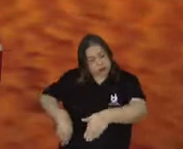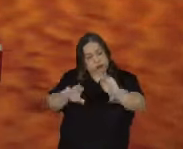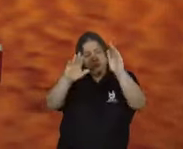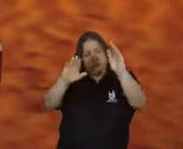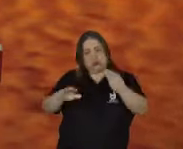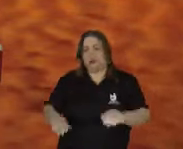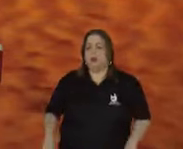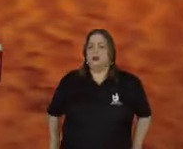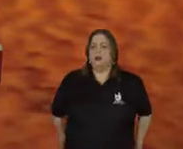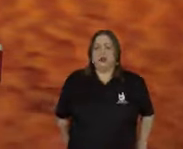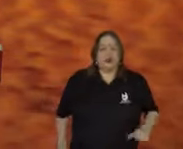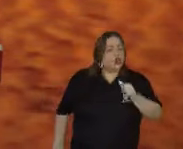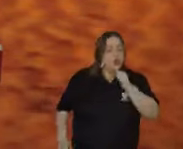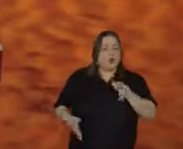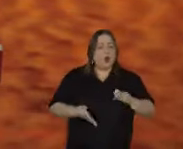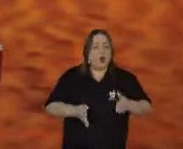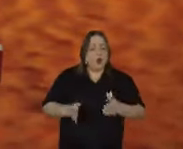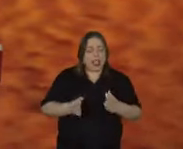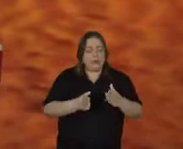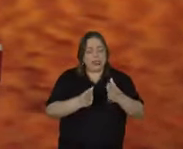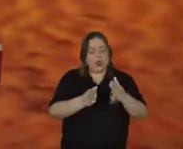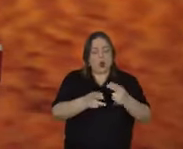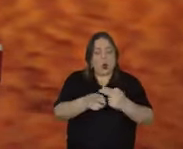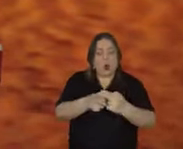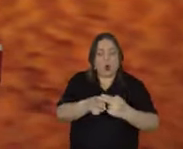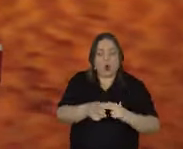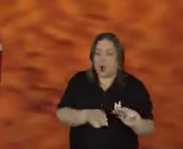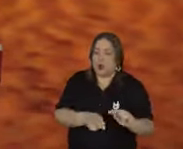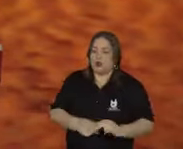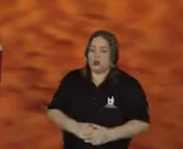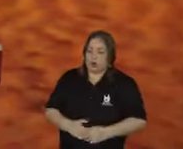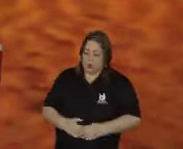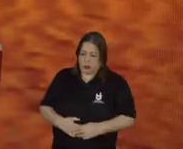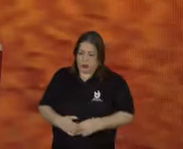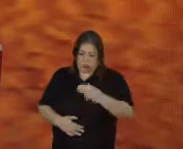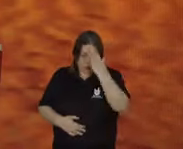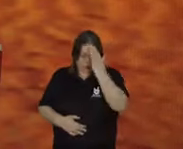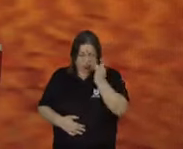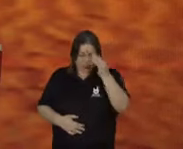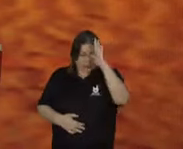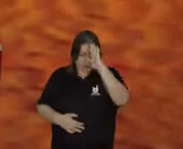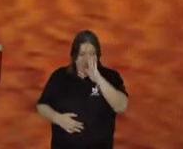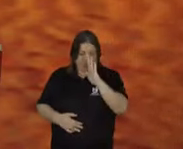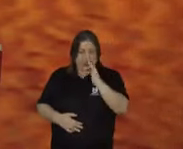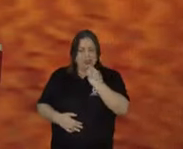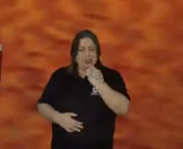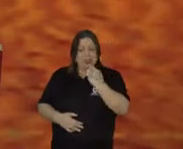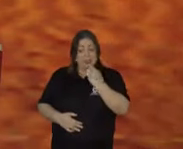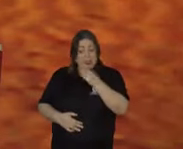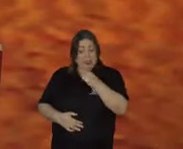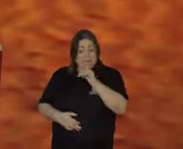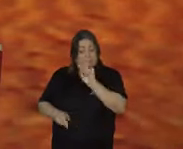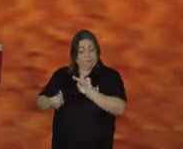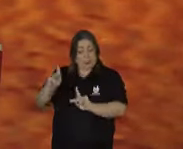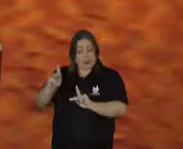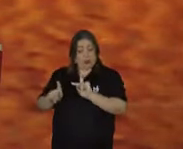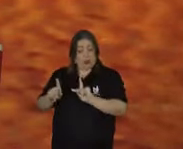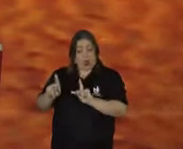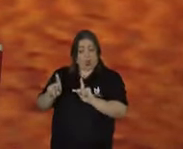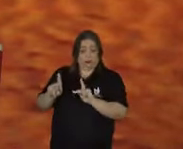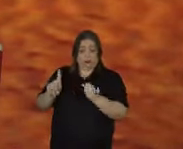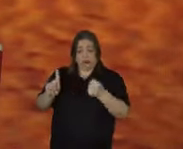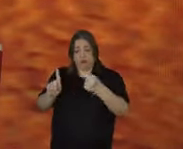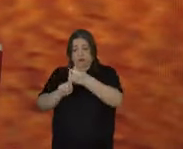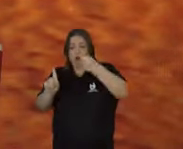filisteos, aunque era el camino más corto. Pues él dijo, si esta gente es atacada y tiene que luchar, se